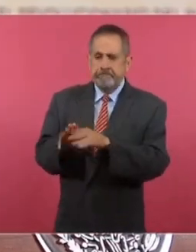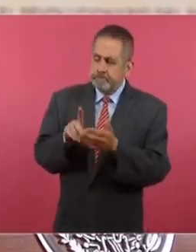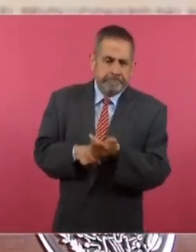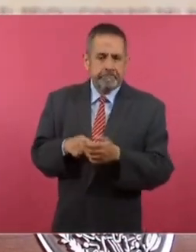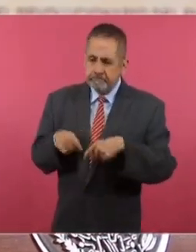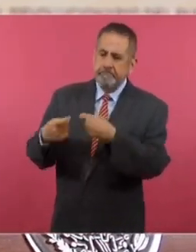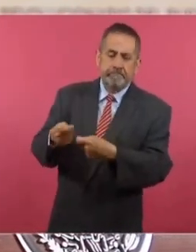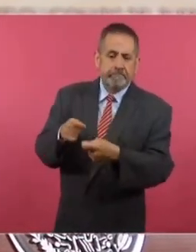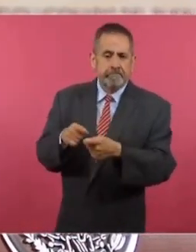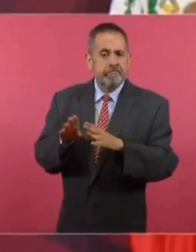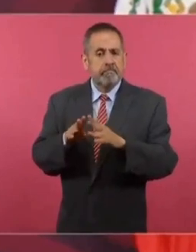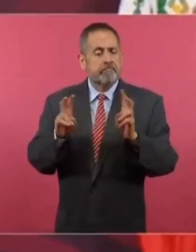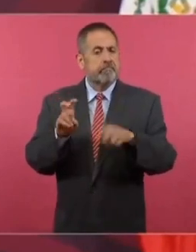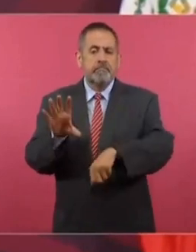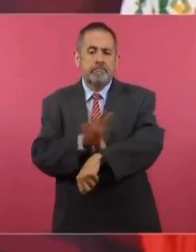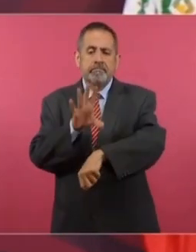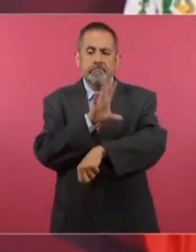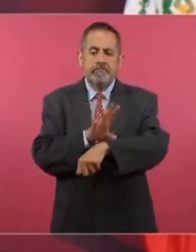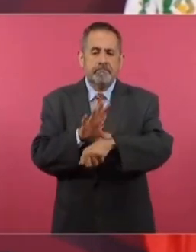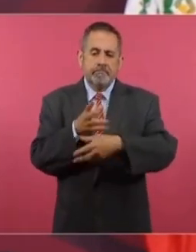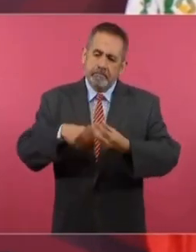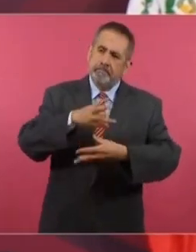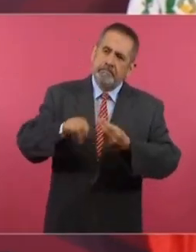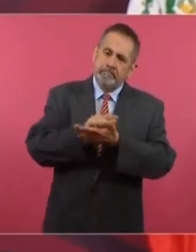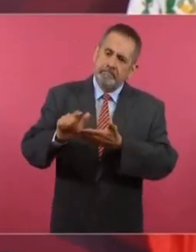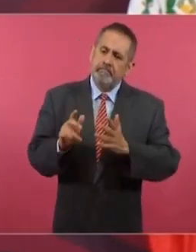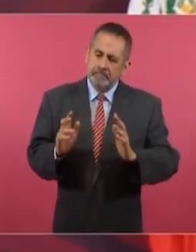invirtiendo en energías renovables